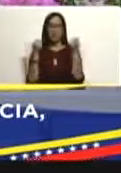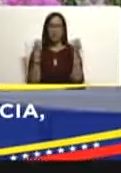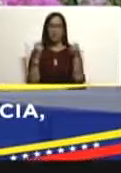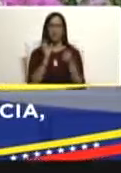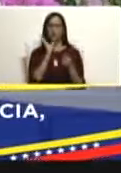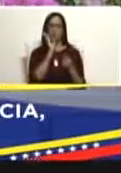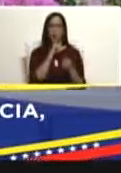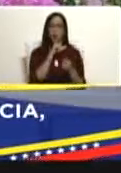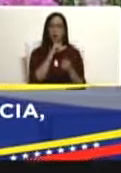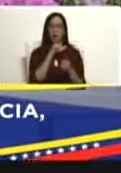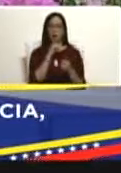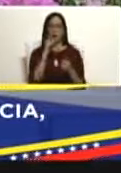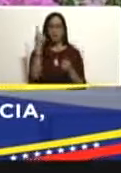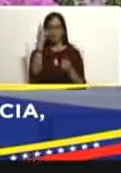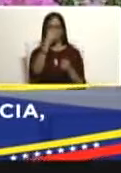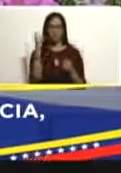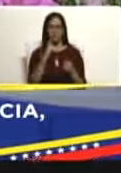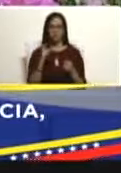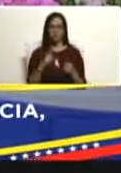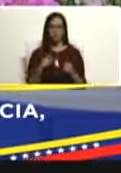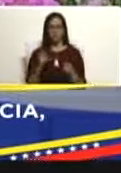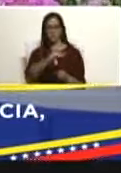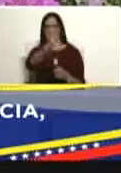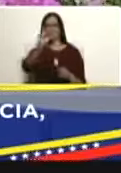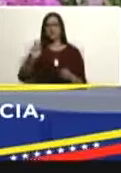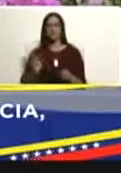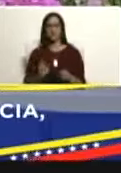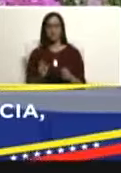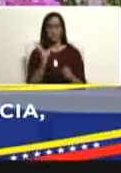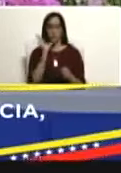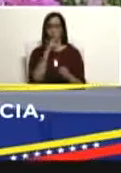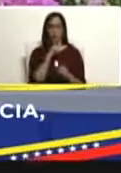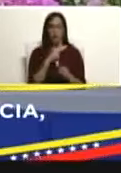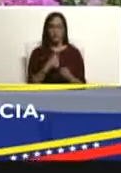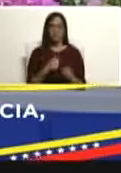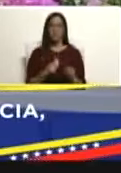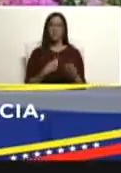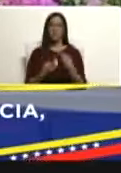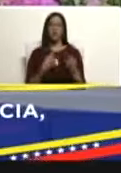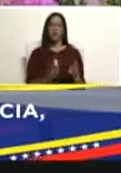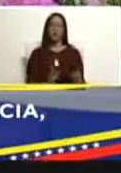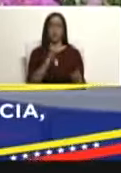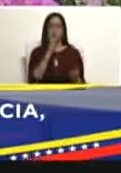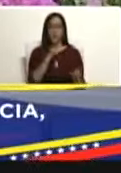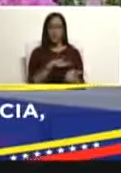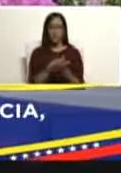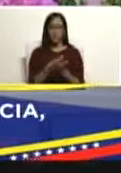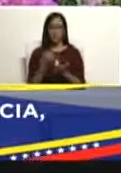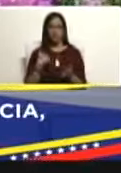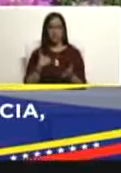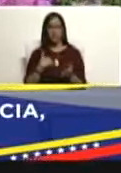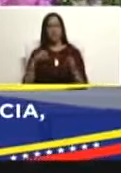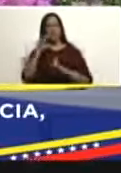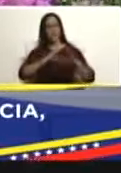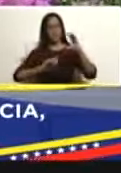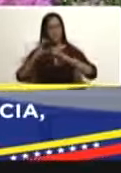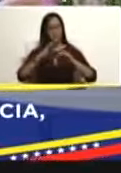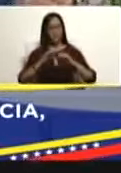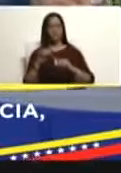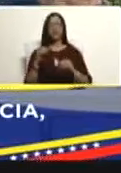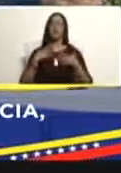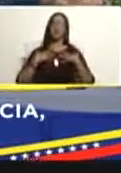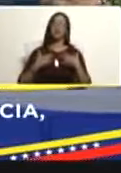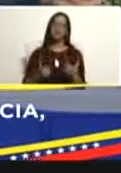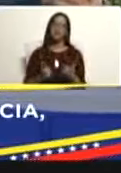hay ni repelente contra los mosquitos. Es una cosa terrible lo que está pasando en Argentina con la ciencia, con la salud